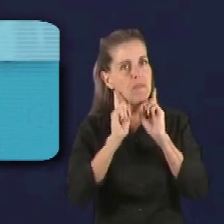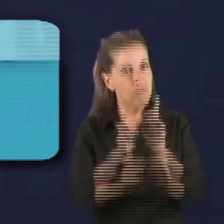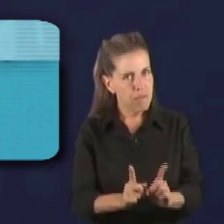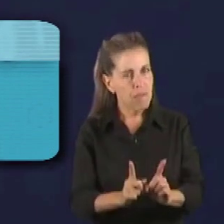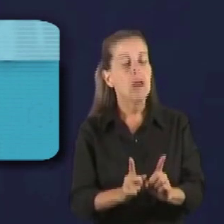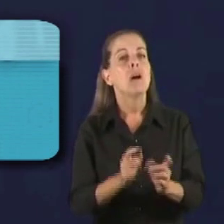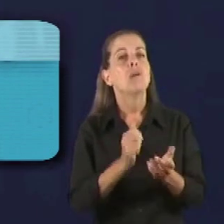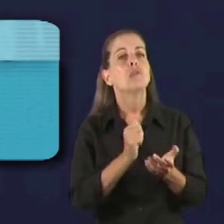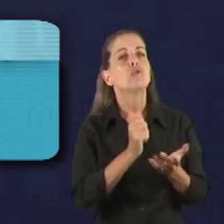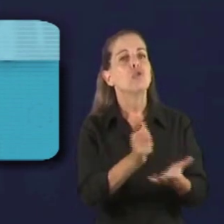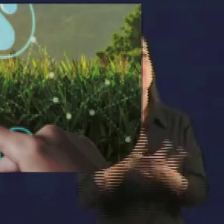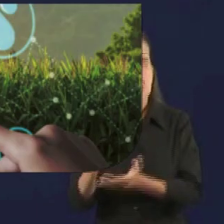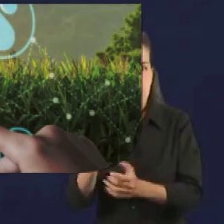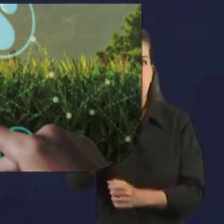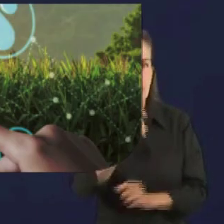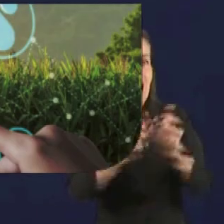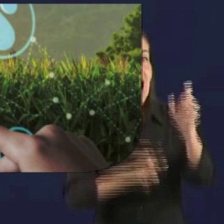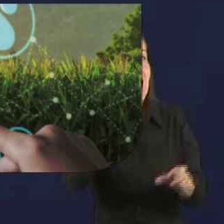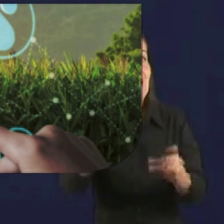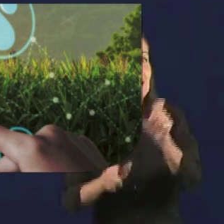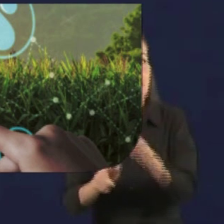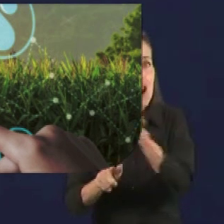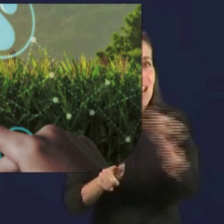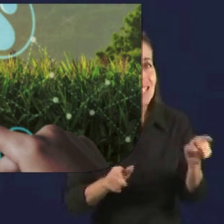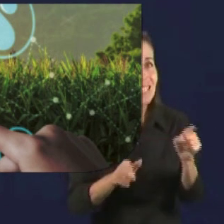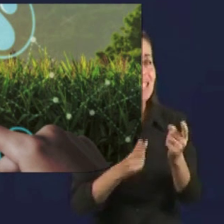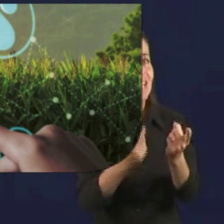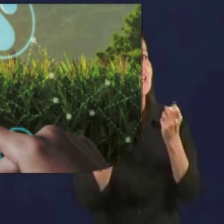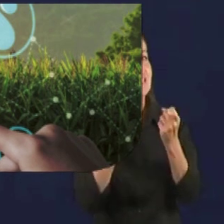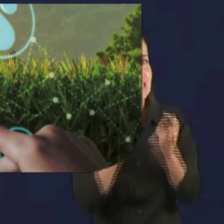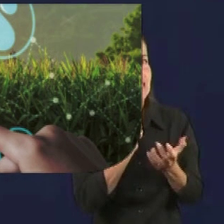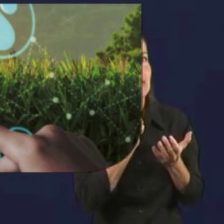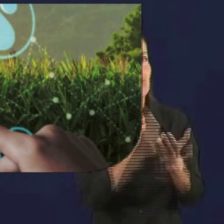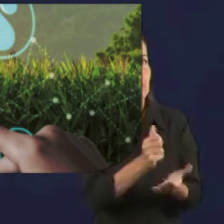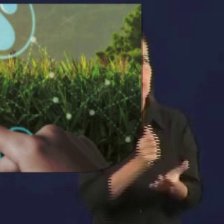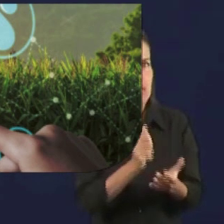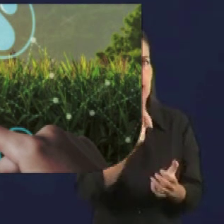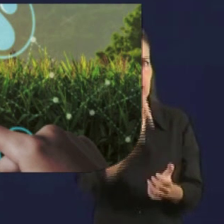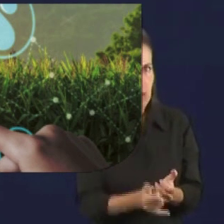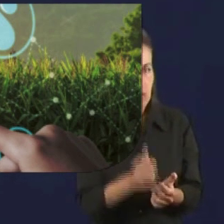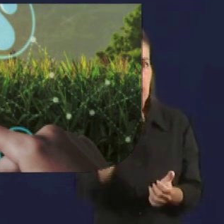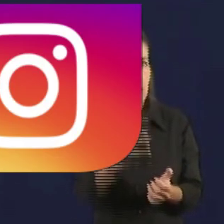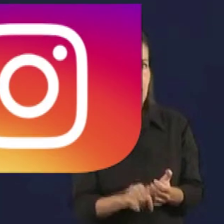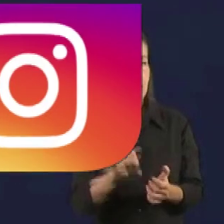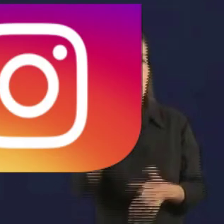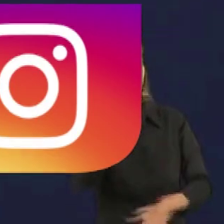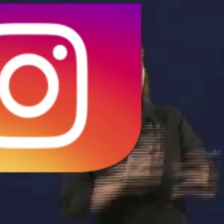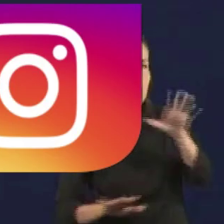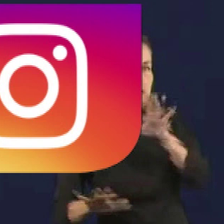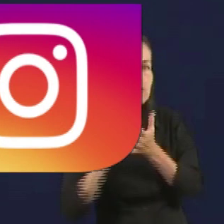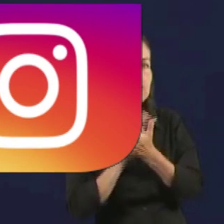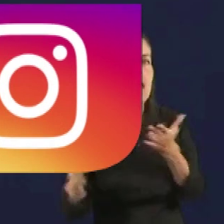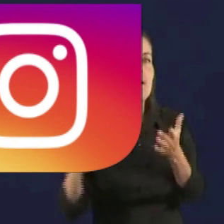los usuarios de todo el país que lo necesiten en este nuevo esquema en el que estamos trabajando de subsidio